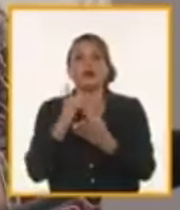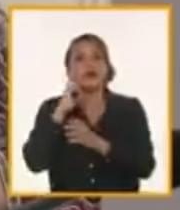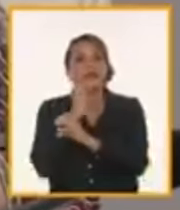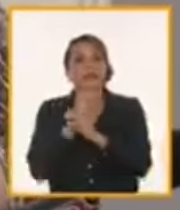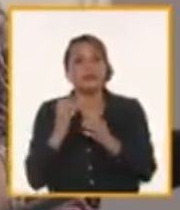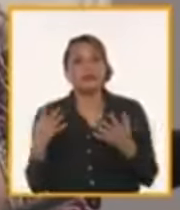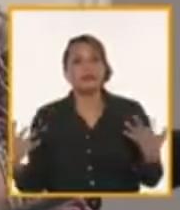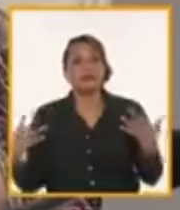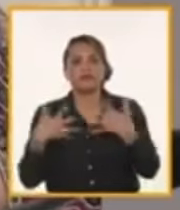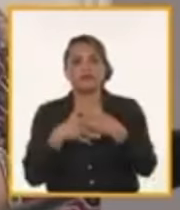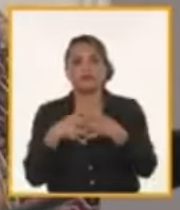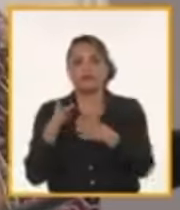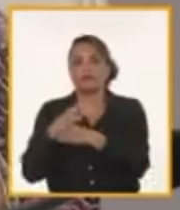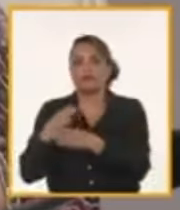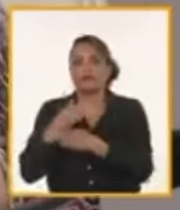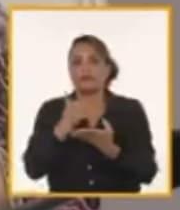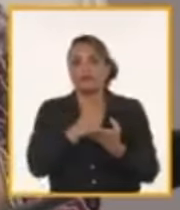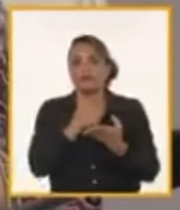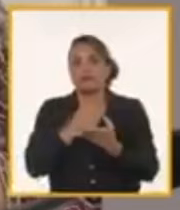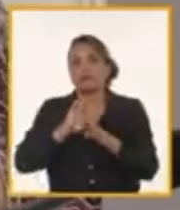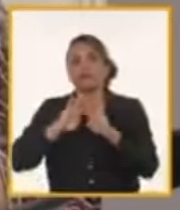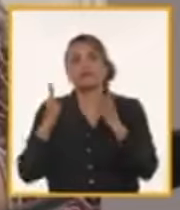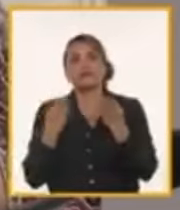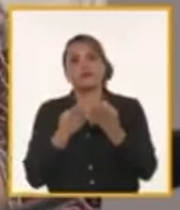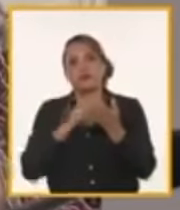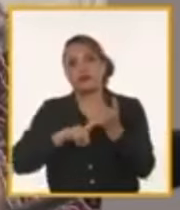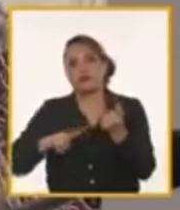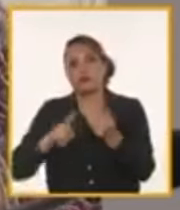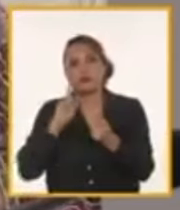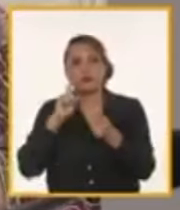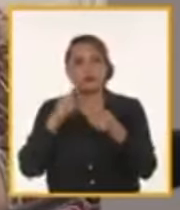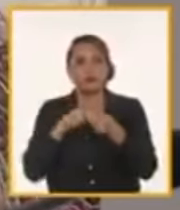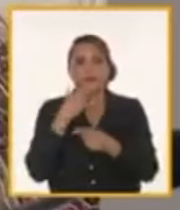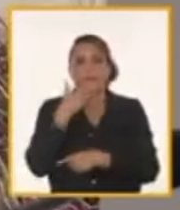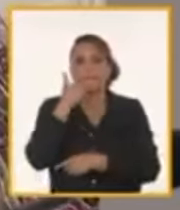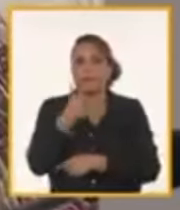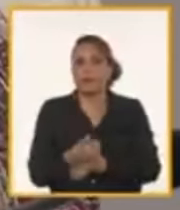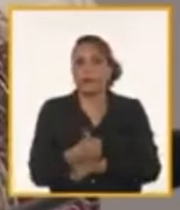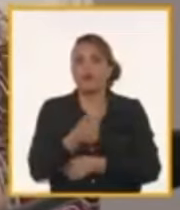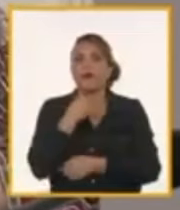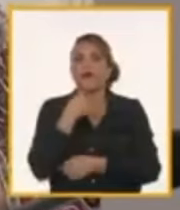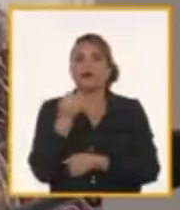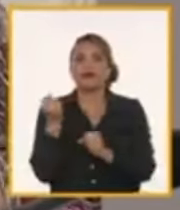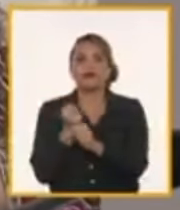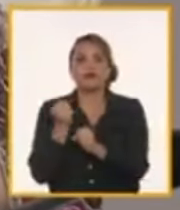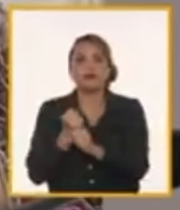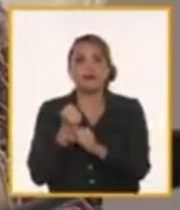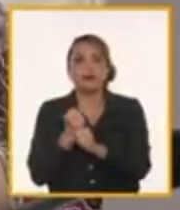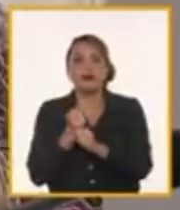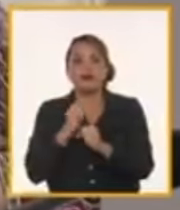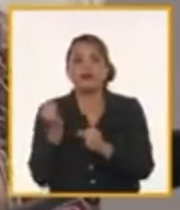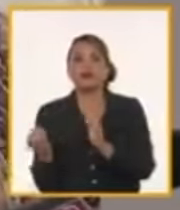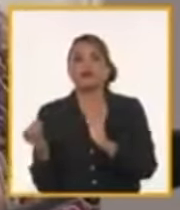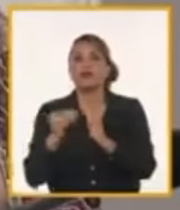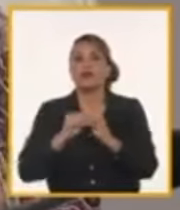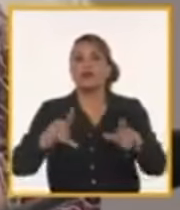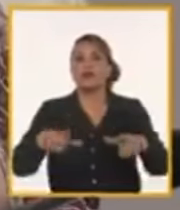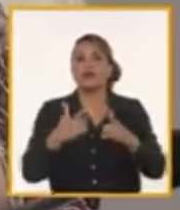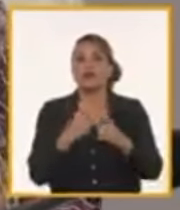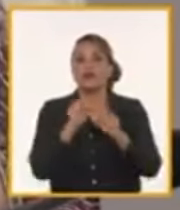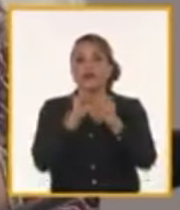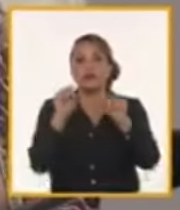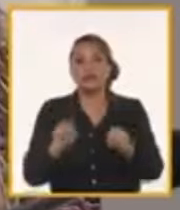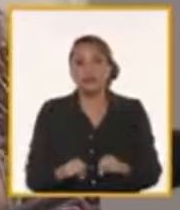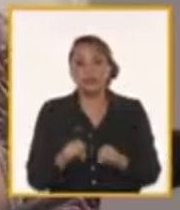filiales en todos los territorios para lograr ser más efectivo en la implementación de ese sistema de gestión de gobierno basado en